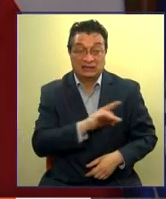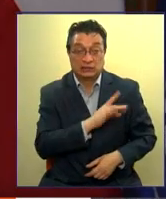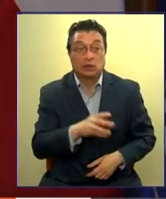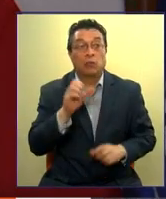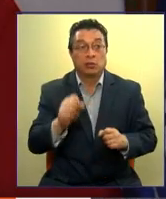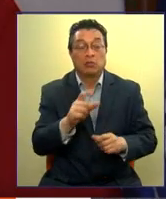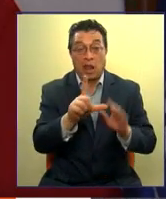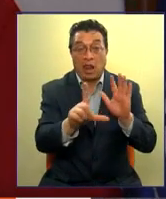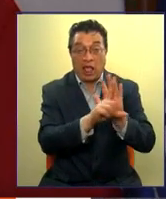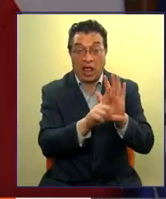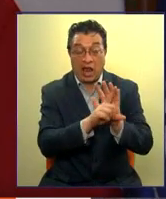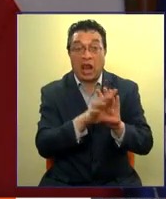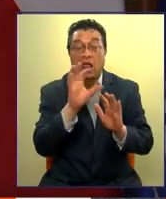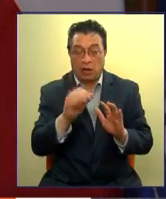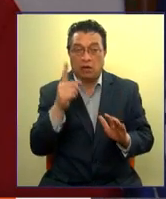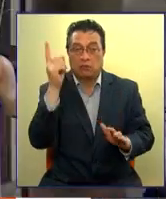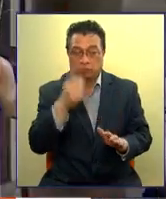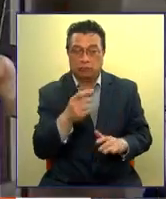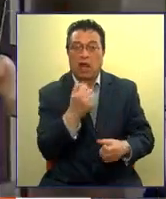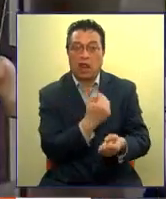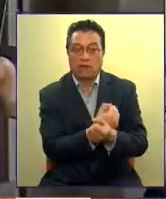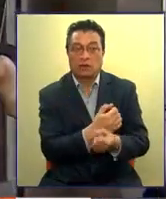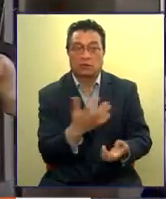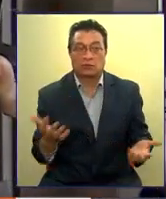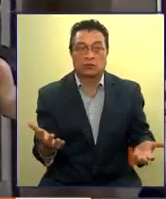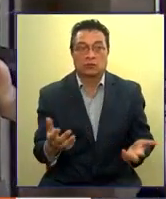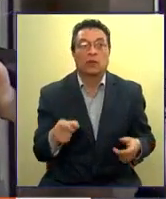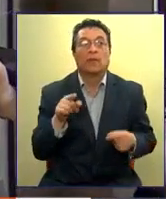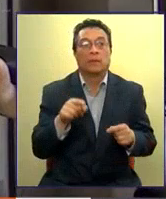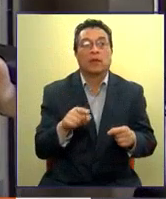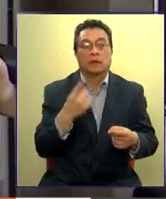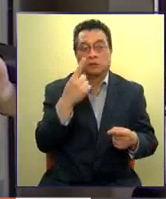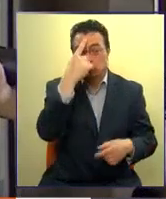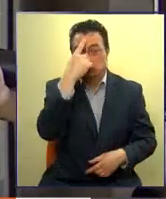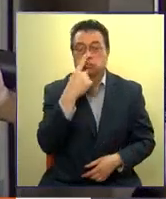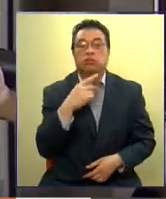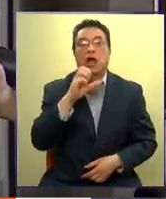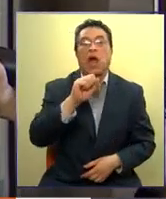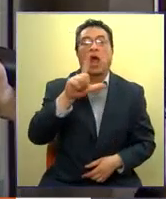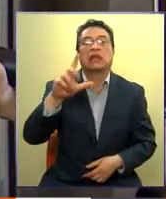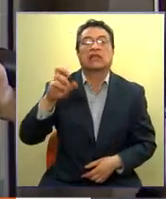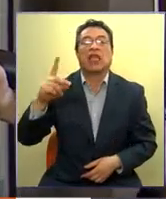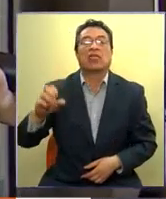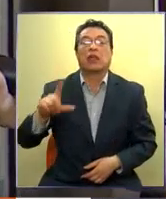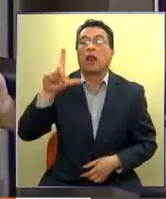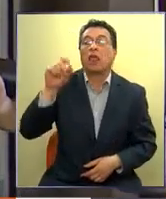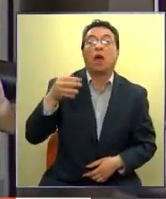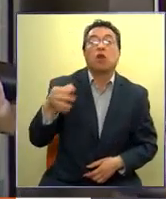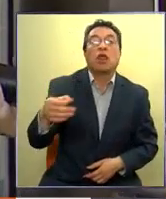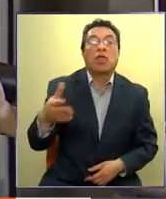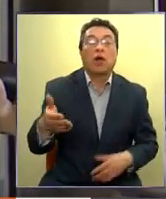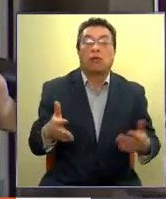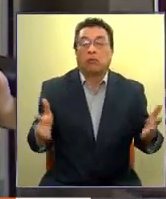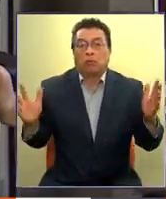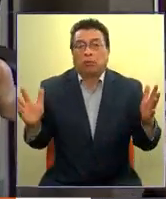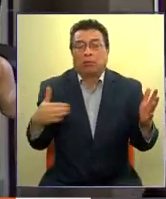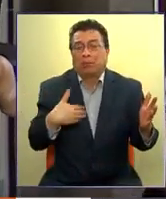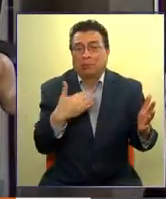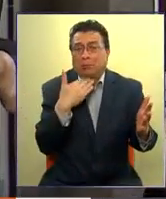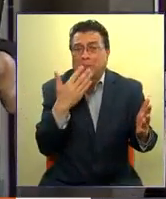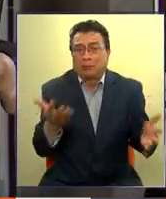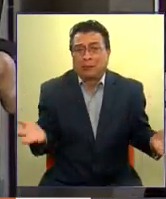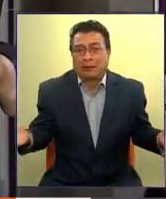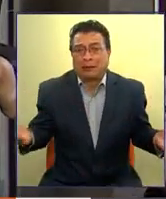la legalidad del decreto de gravidez hay un dato de salvador allende frente a la moneda y nos llama nada